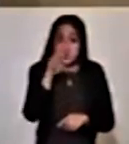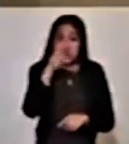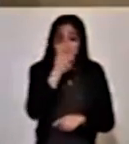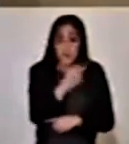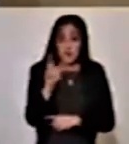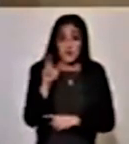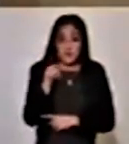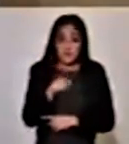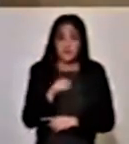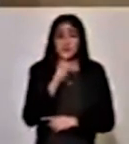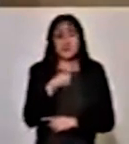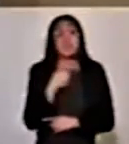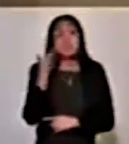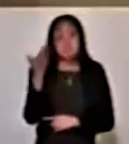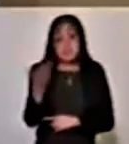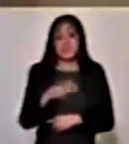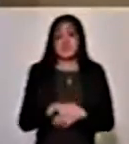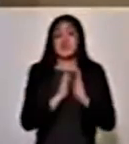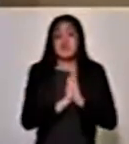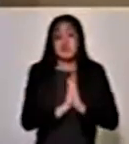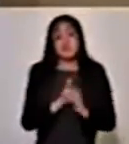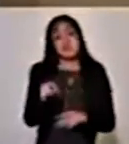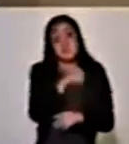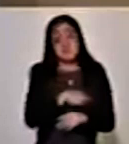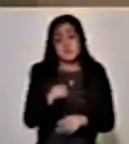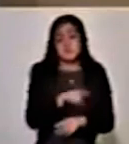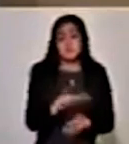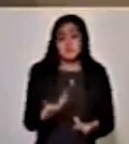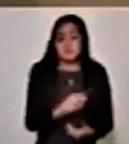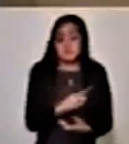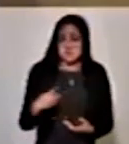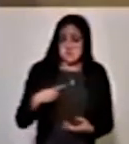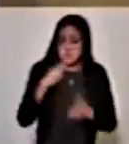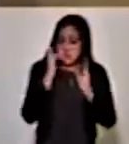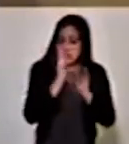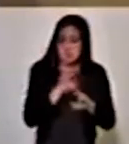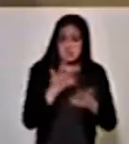los restauranteros, les pido que ellos mismos se autorregulen.